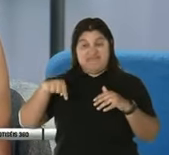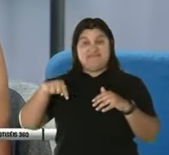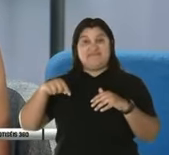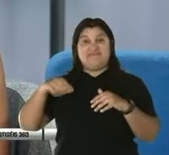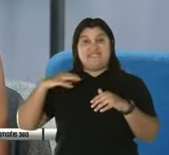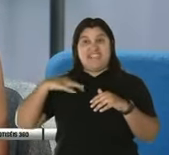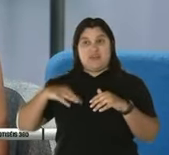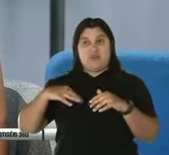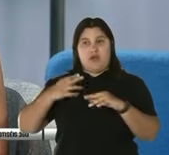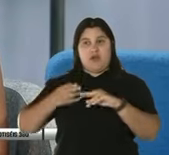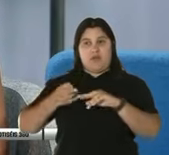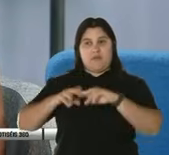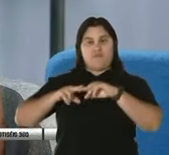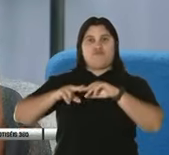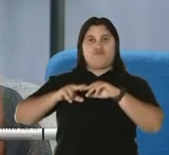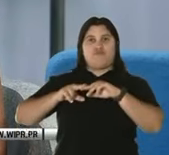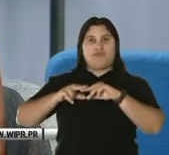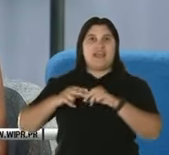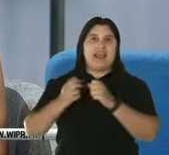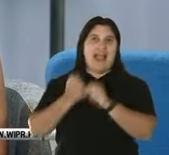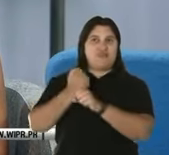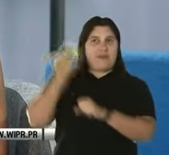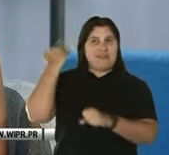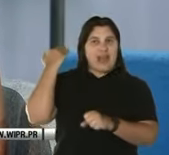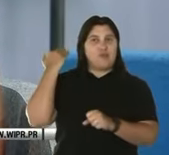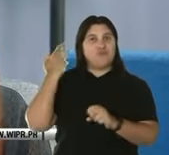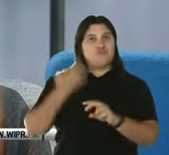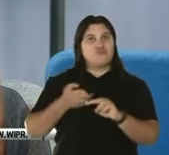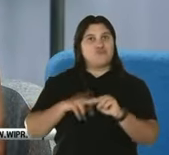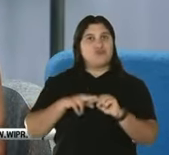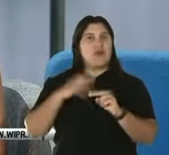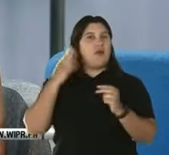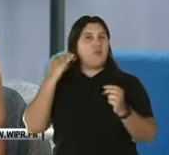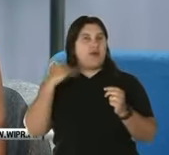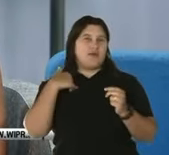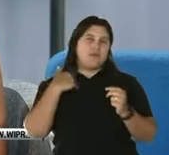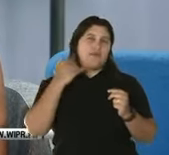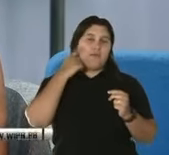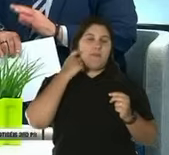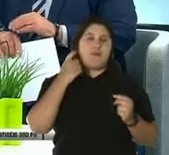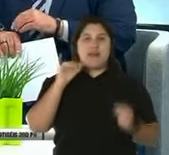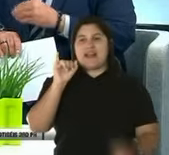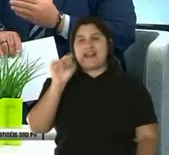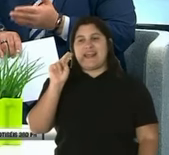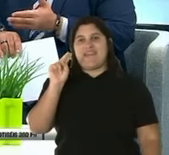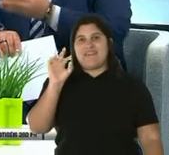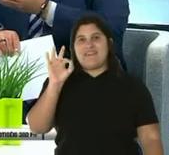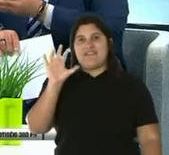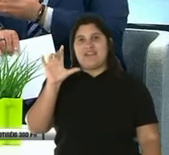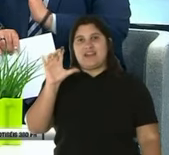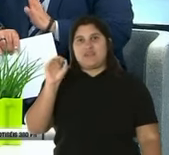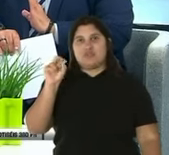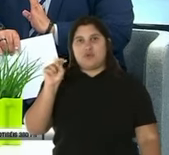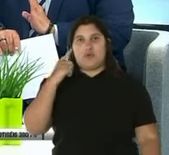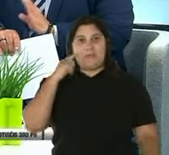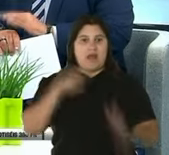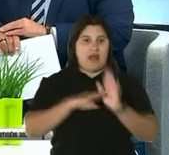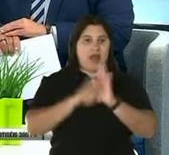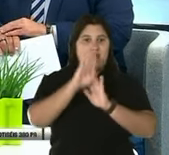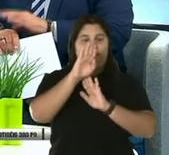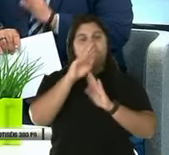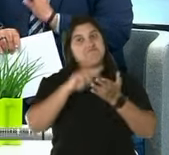aumentó un poco de la cantidad que era el año pasado por el ajuste de inflación O sea que también Eso es favorecedor para los que así